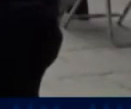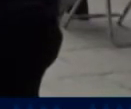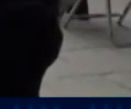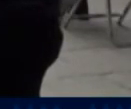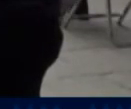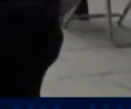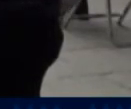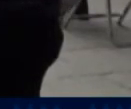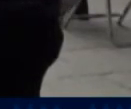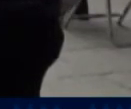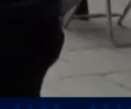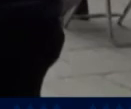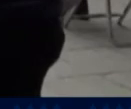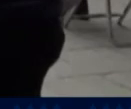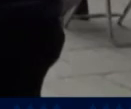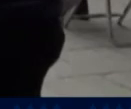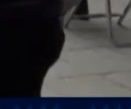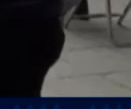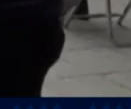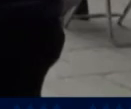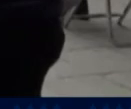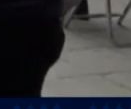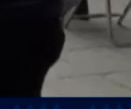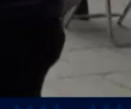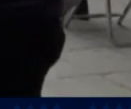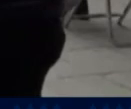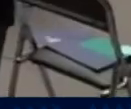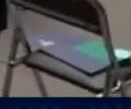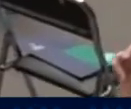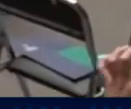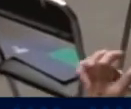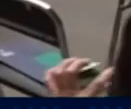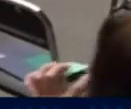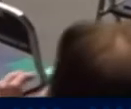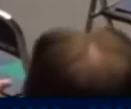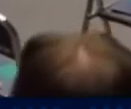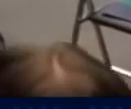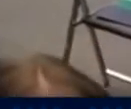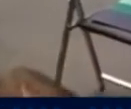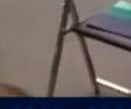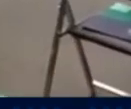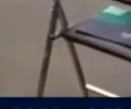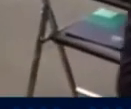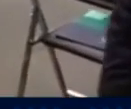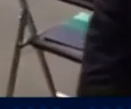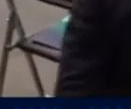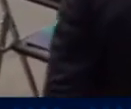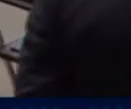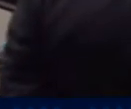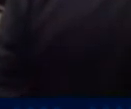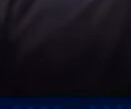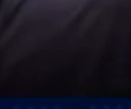el Colegio de Notarios, por lo que se asegura la imparcialidad y transparencia del proceso,